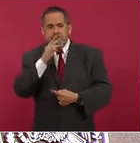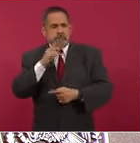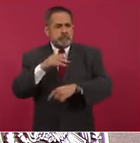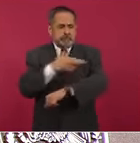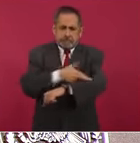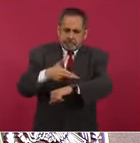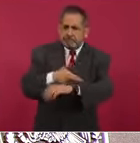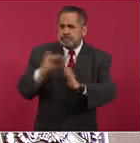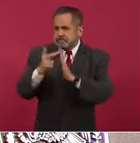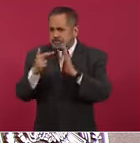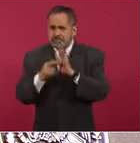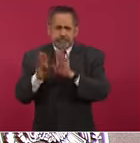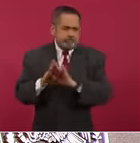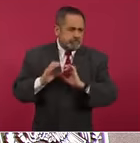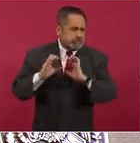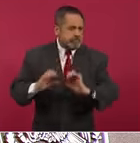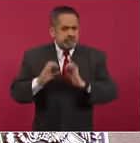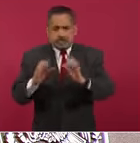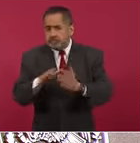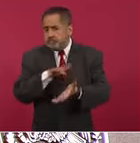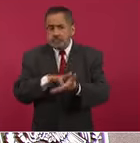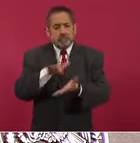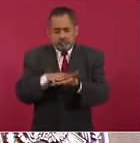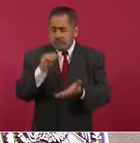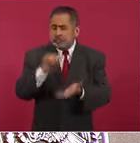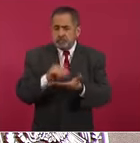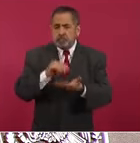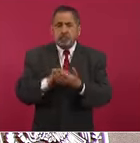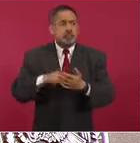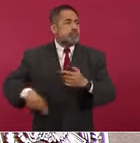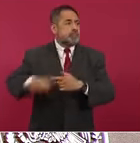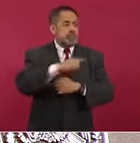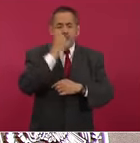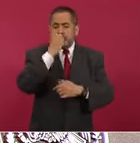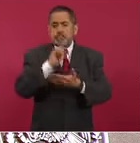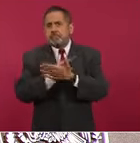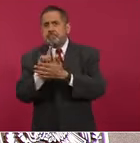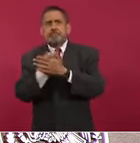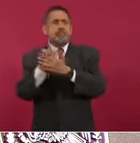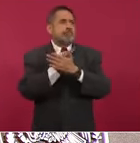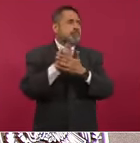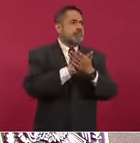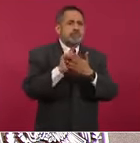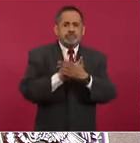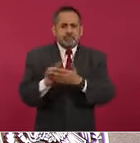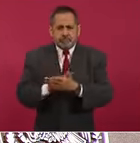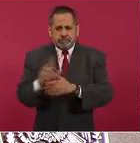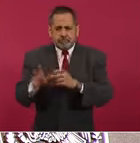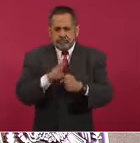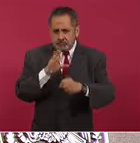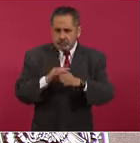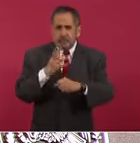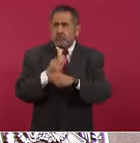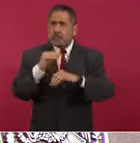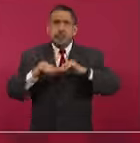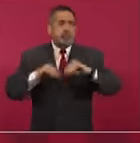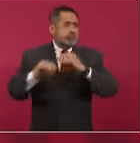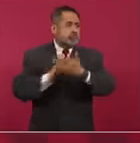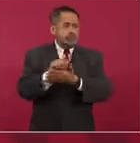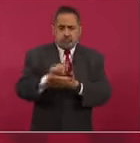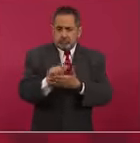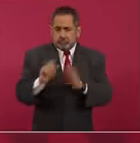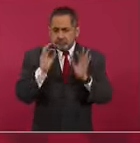siguen apoyando en la limpieza de las instituciones, trabajando en algunas mejoras. Entonces,